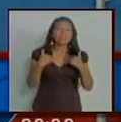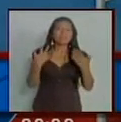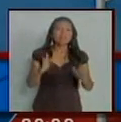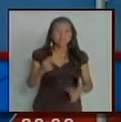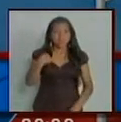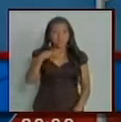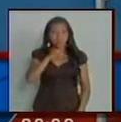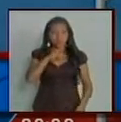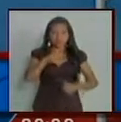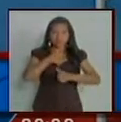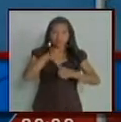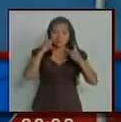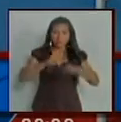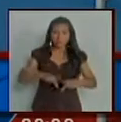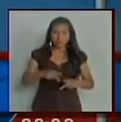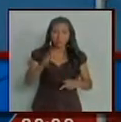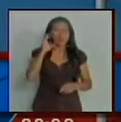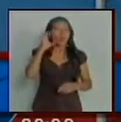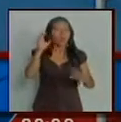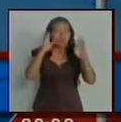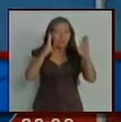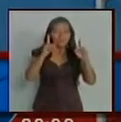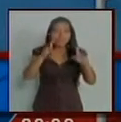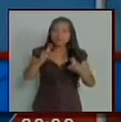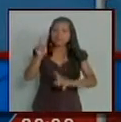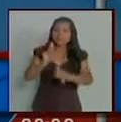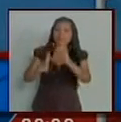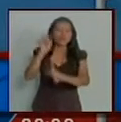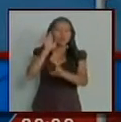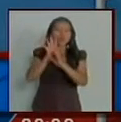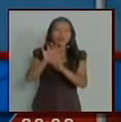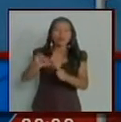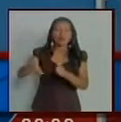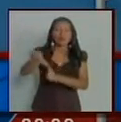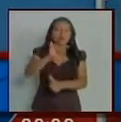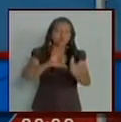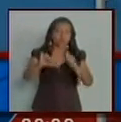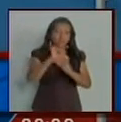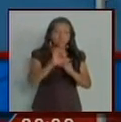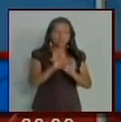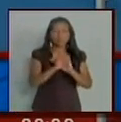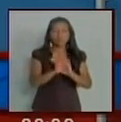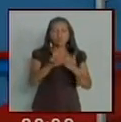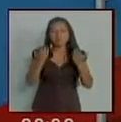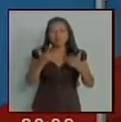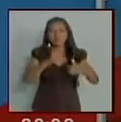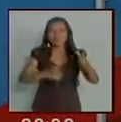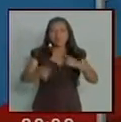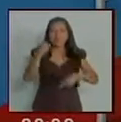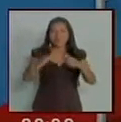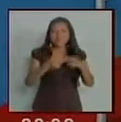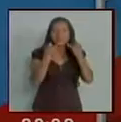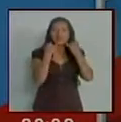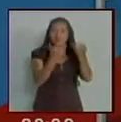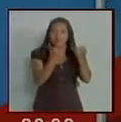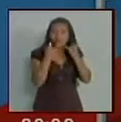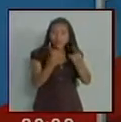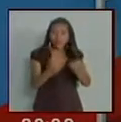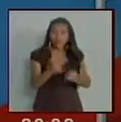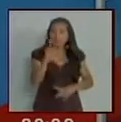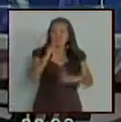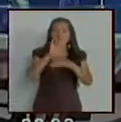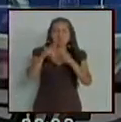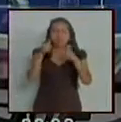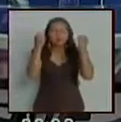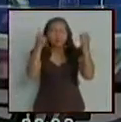tenemos la obligación de adecuar socialmente a estas personas, el tener un informativo con una persona que hace lenguaje de señas, que las haga